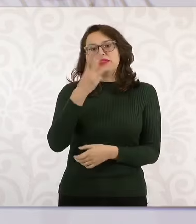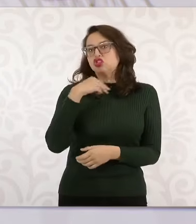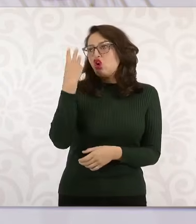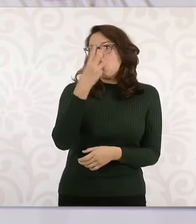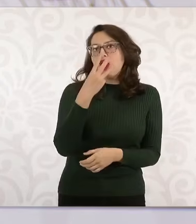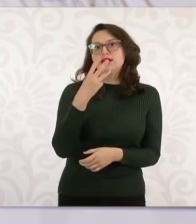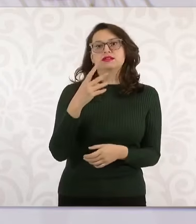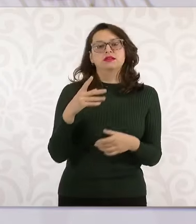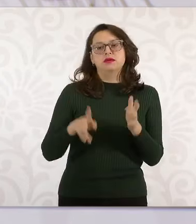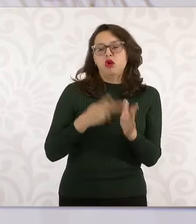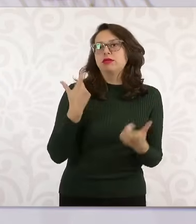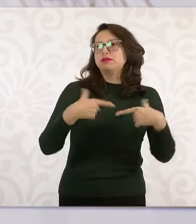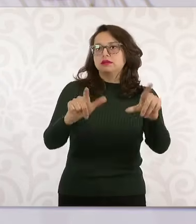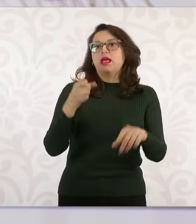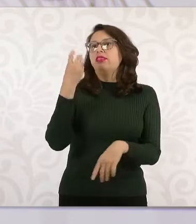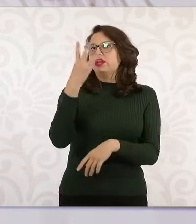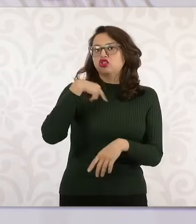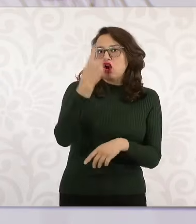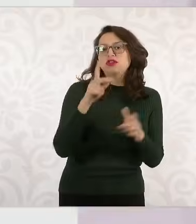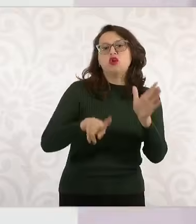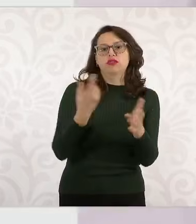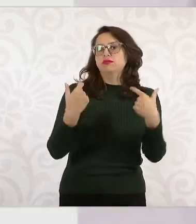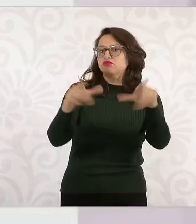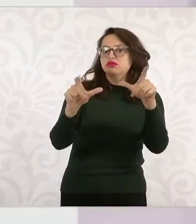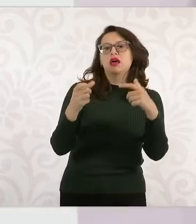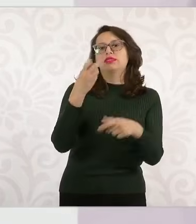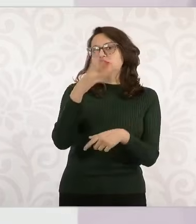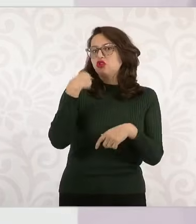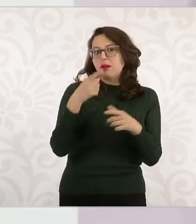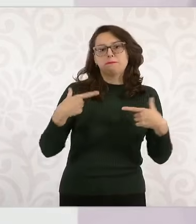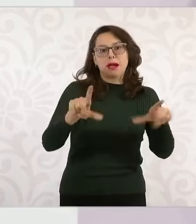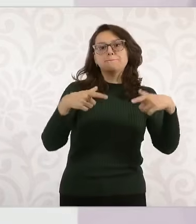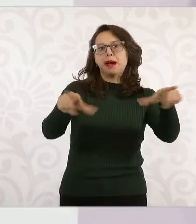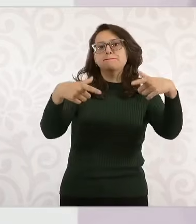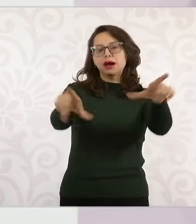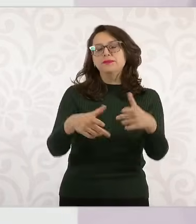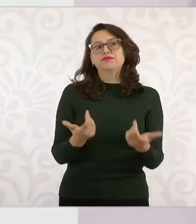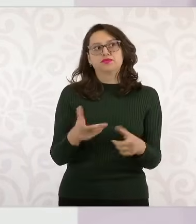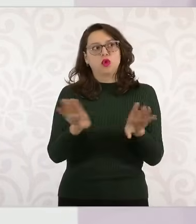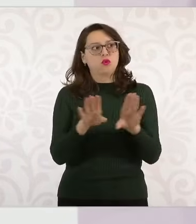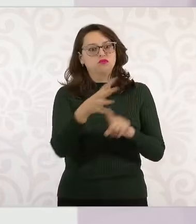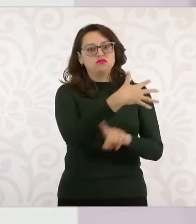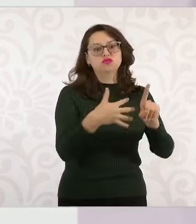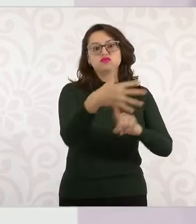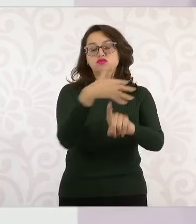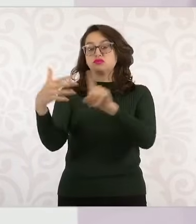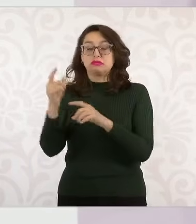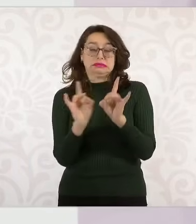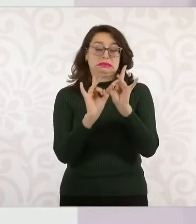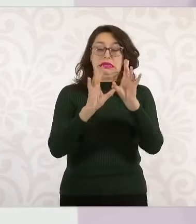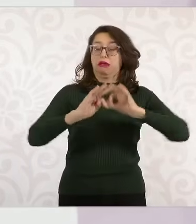informan de cuáles son las condicionantes en caso de presentarse algún